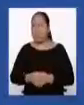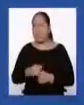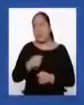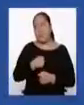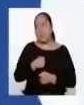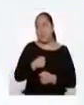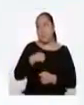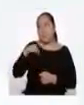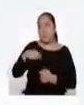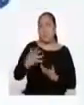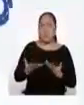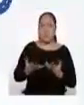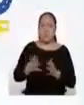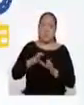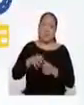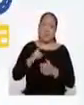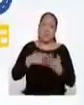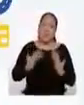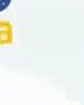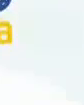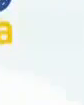mandarlo.